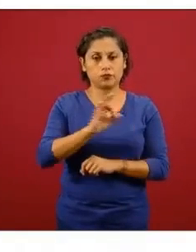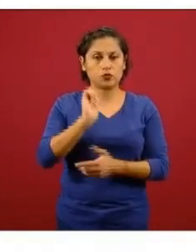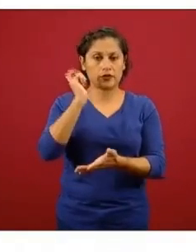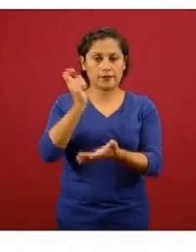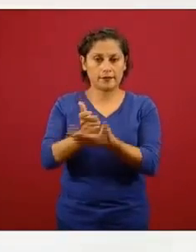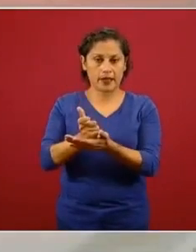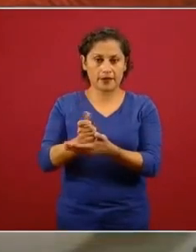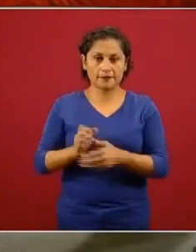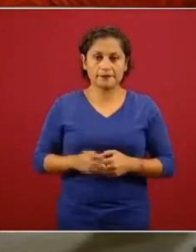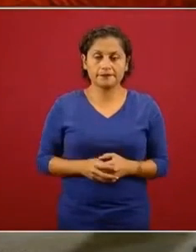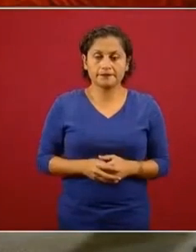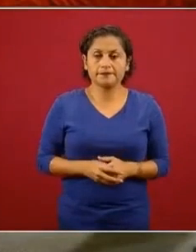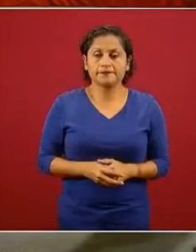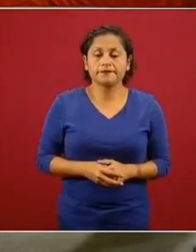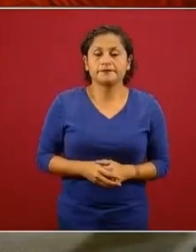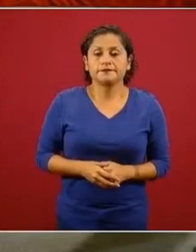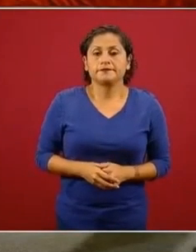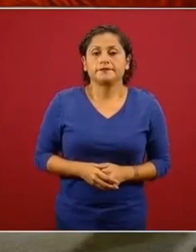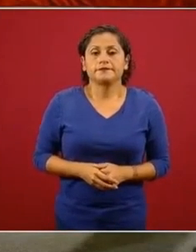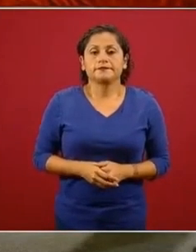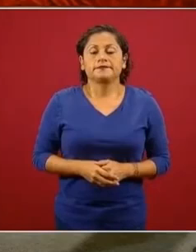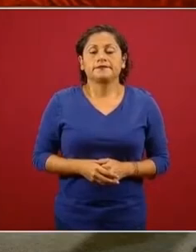sucursales. La siguiente.